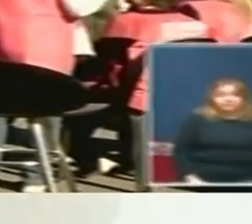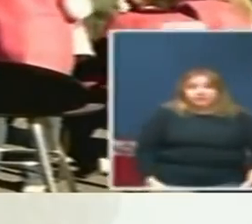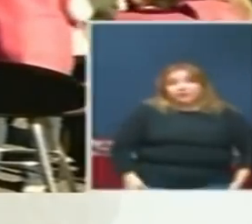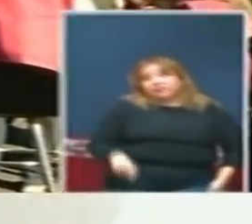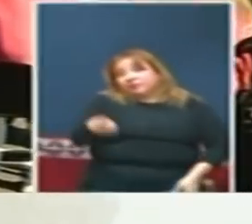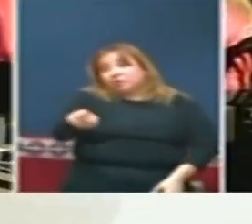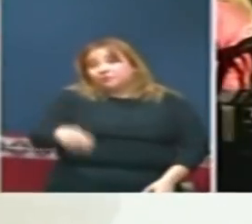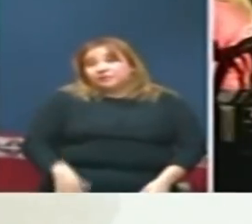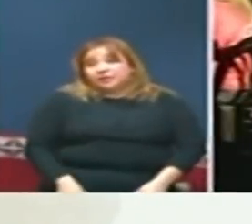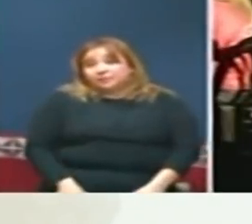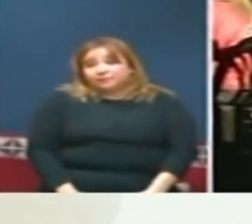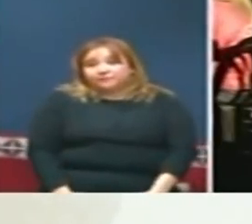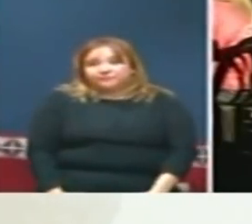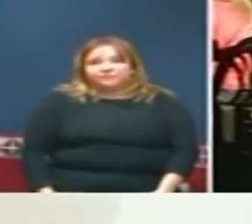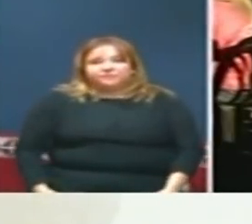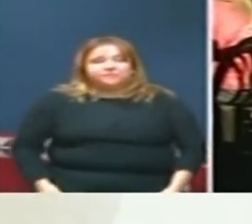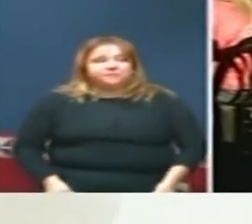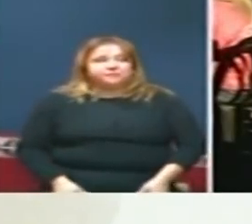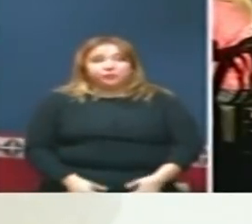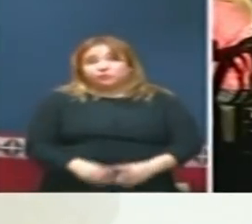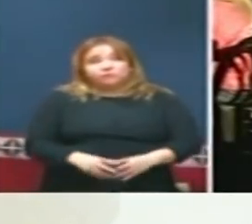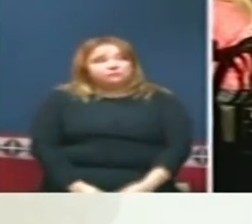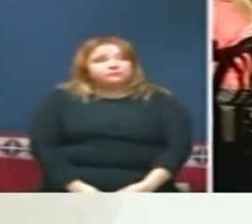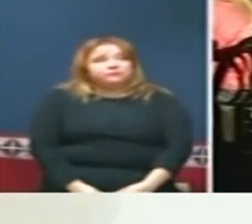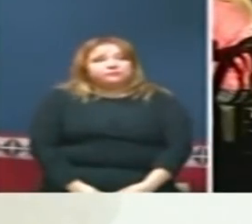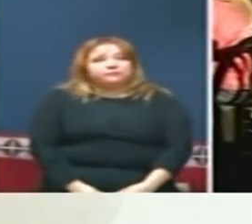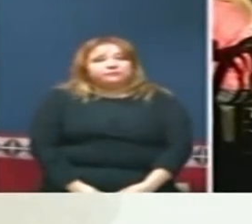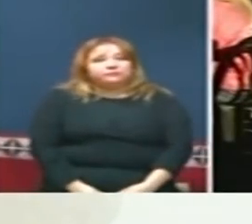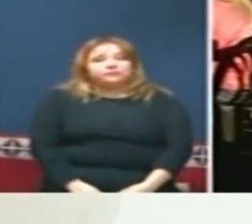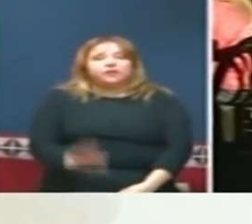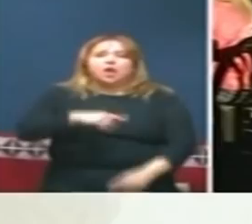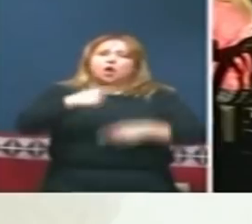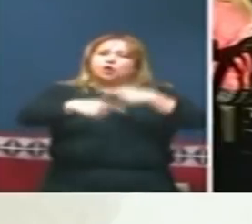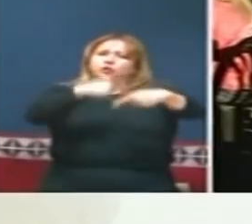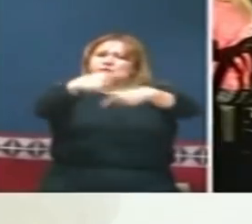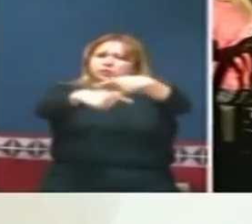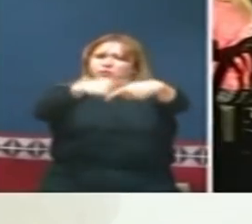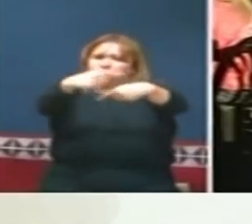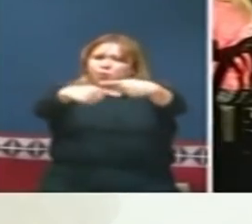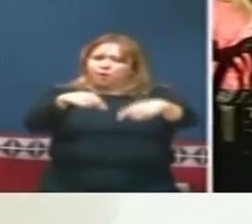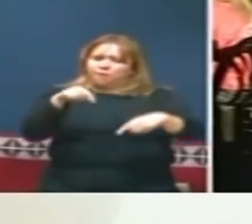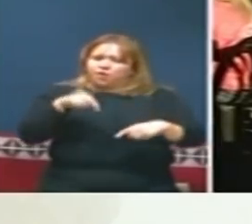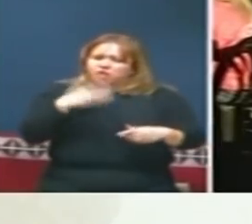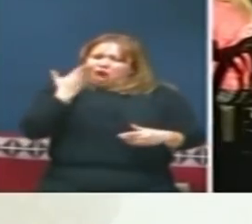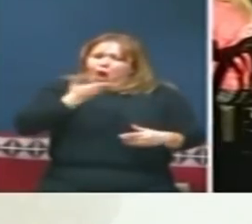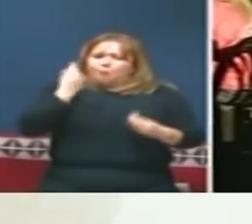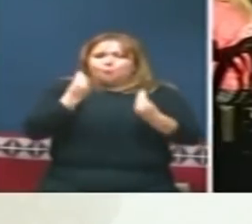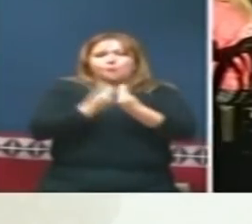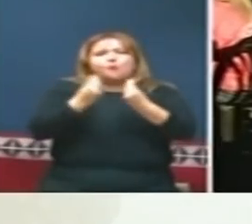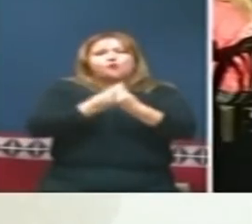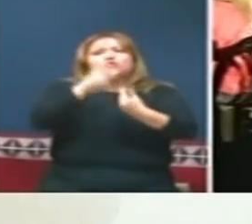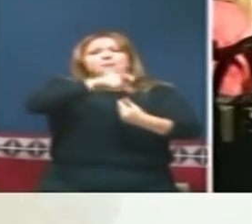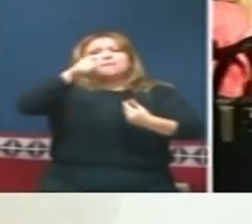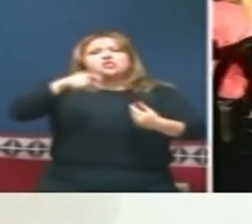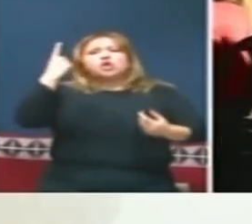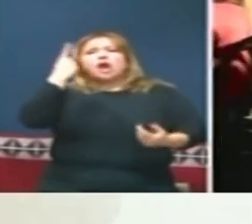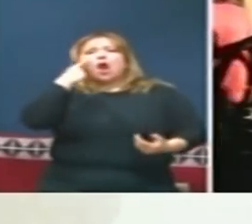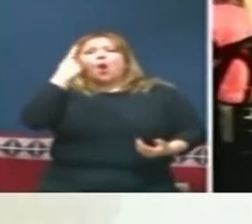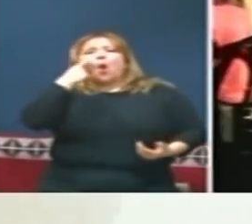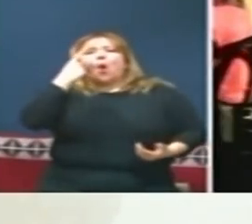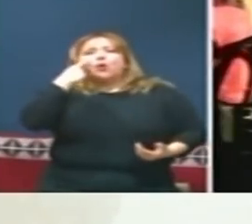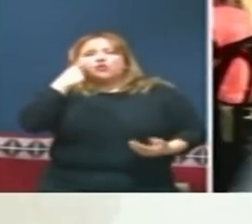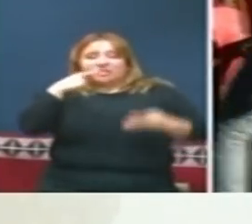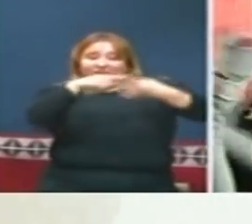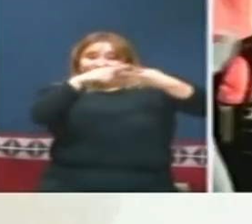esta beatificación de estos mártires. Bueno, seguimos porque por supuesto que la gente habla, hay mucha gente que los conocía. Sí, claro.